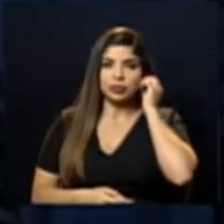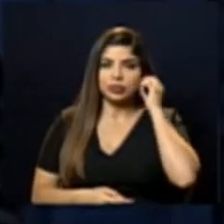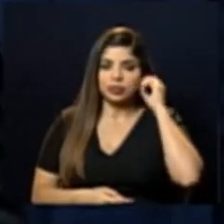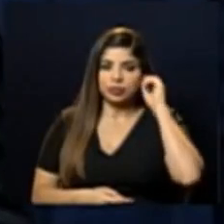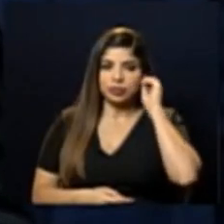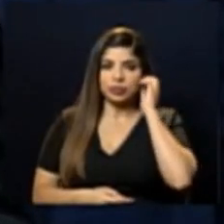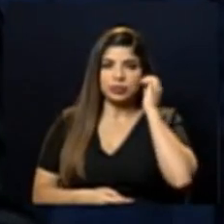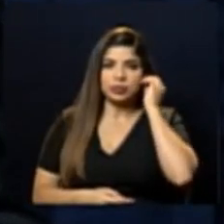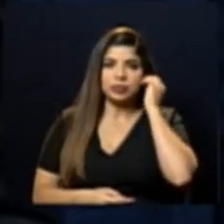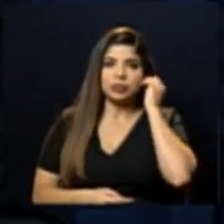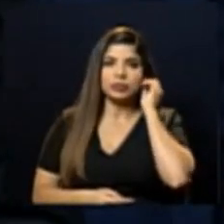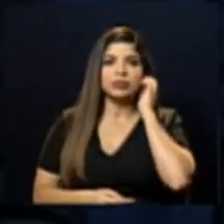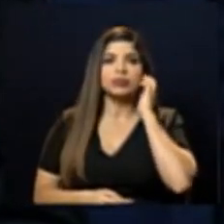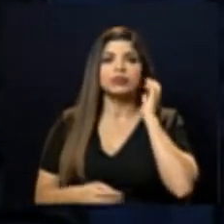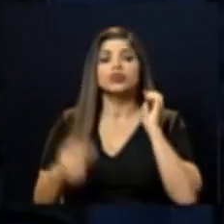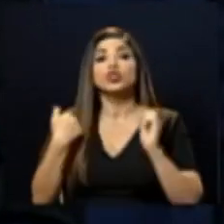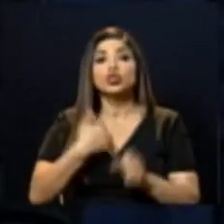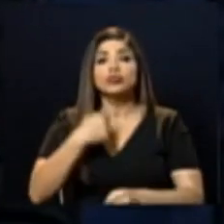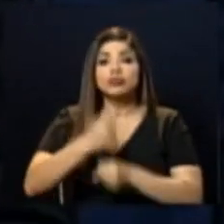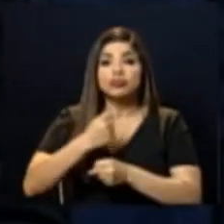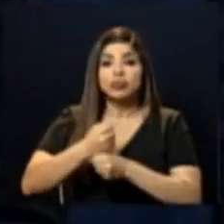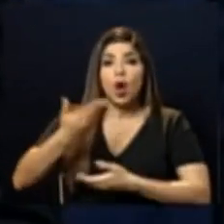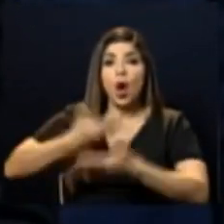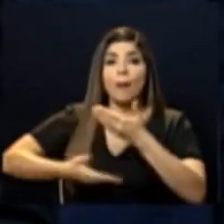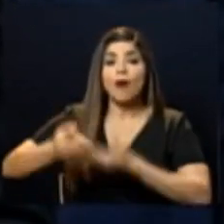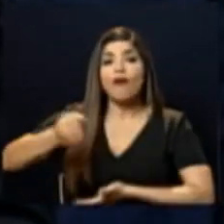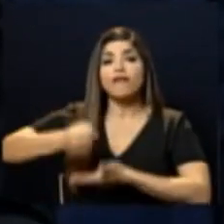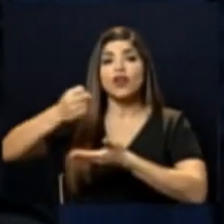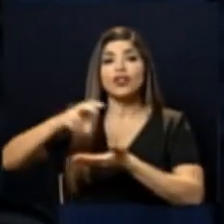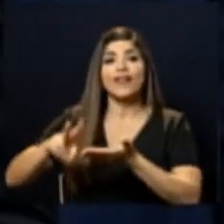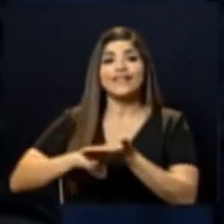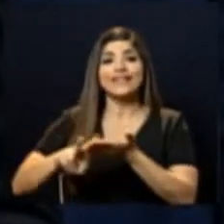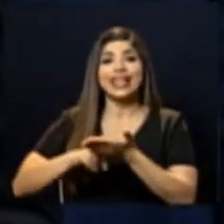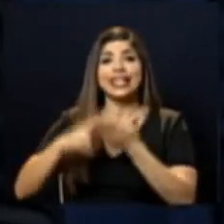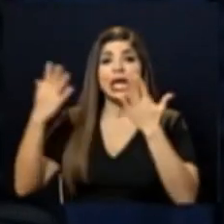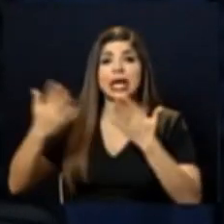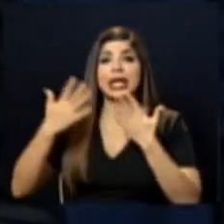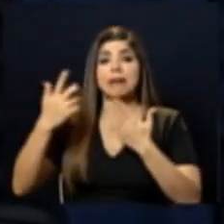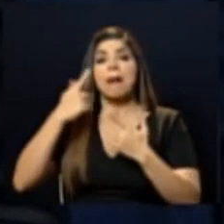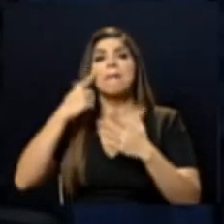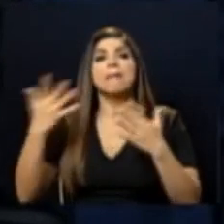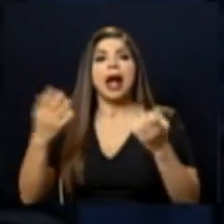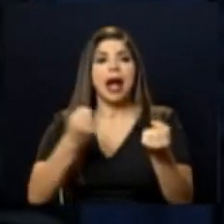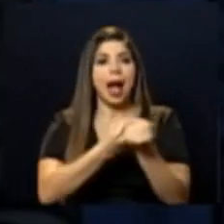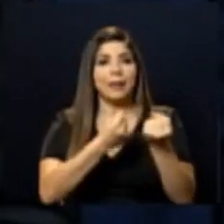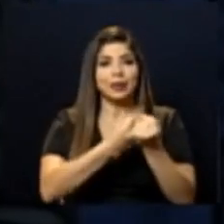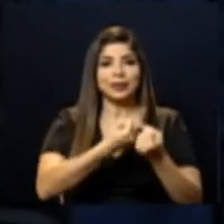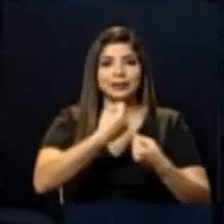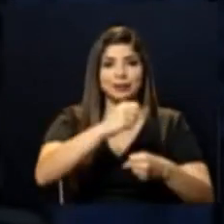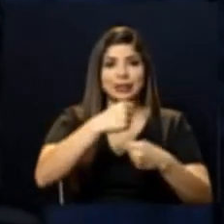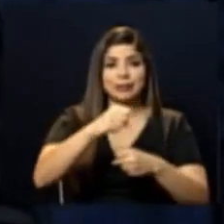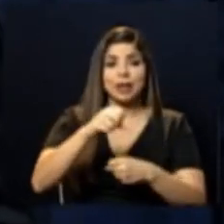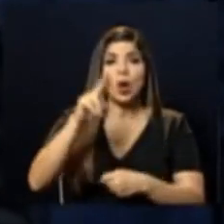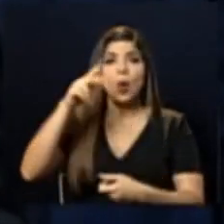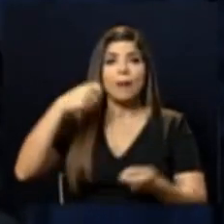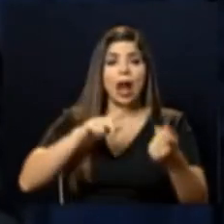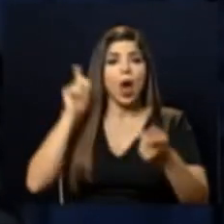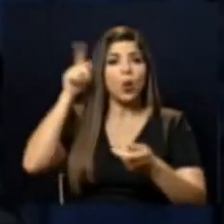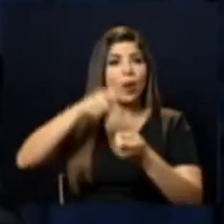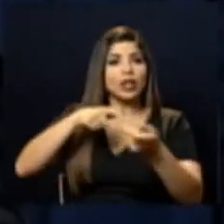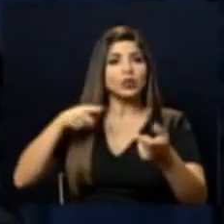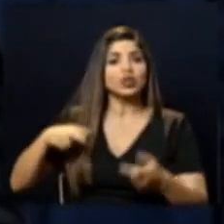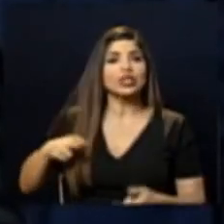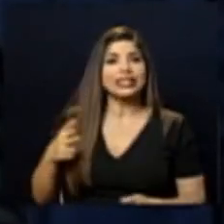Hemos gestionado recursos de cooperación a través del Fondo Verde del Clima para apoyar a los gobiernos locales de Upala, Guatuso